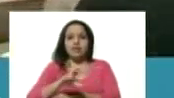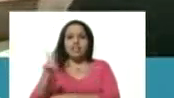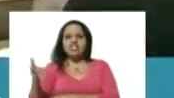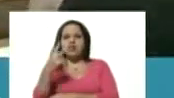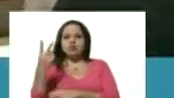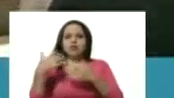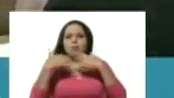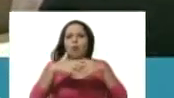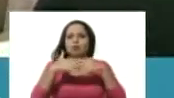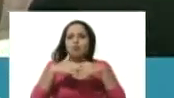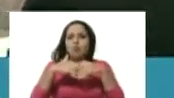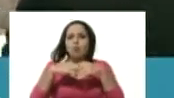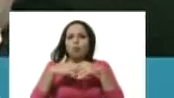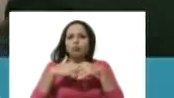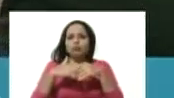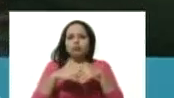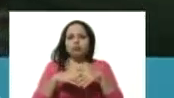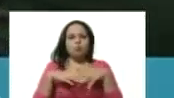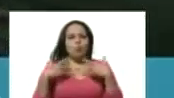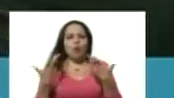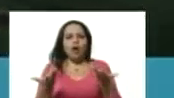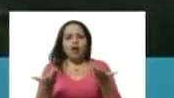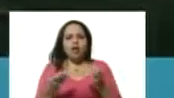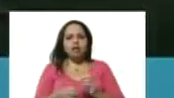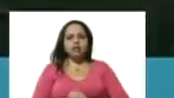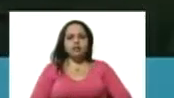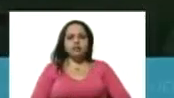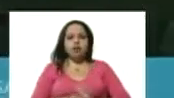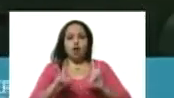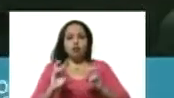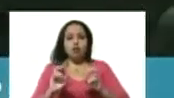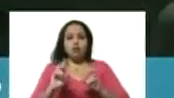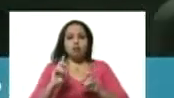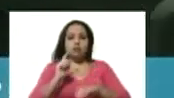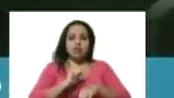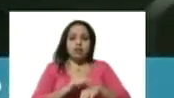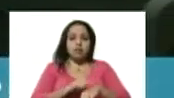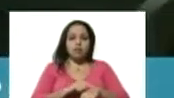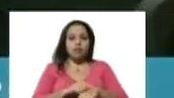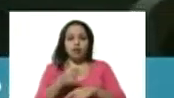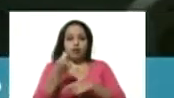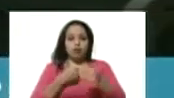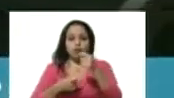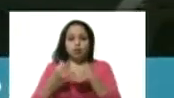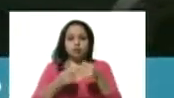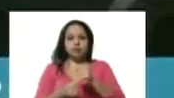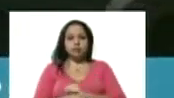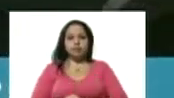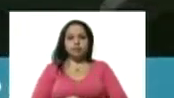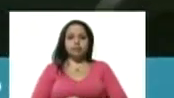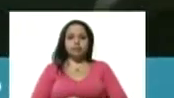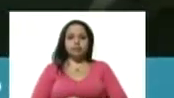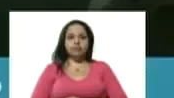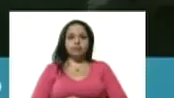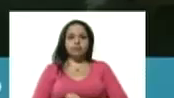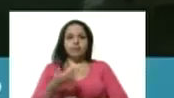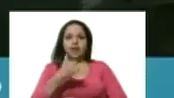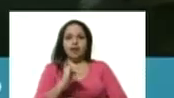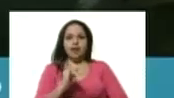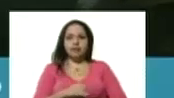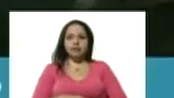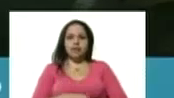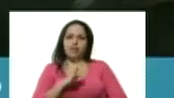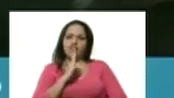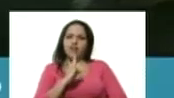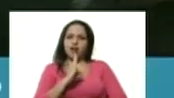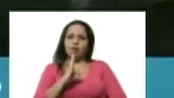motor fundamental para los nuevos tiempos económicos, sin lugar a dudas, lo constituye el Banco